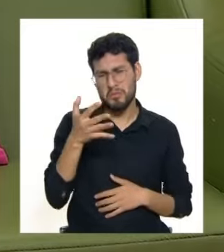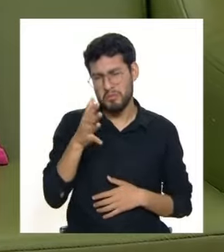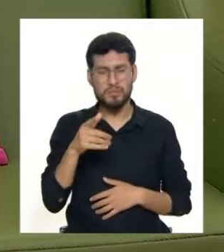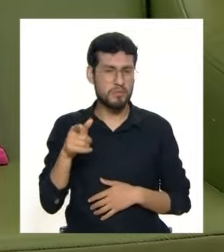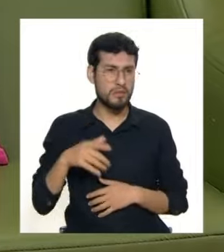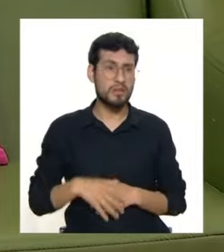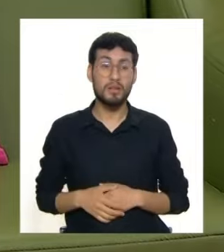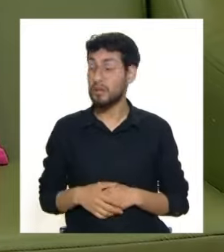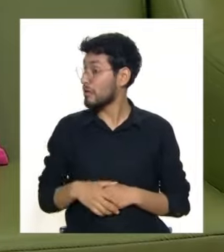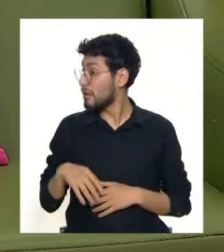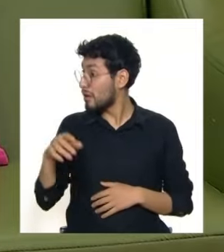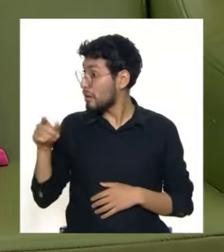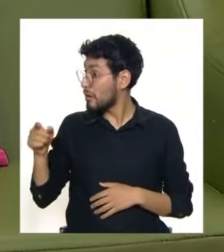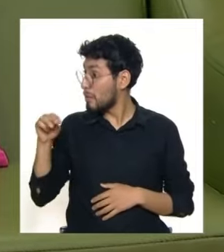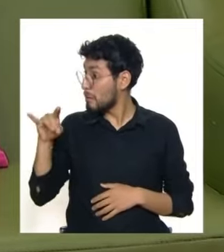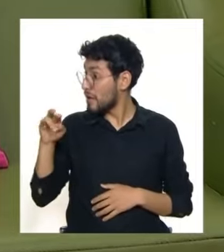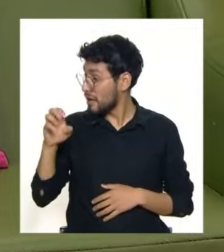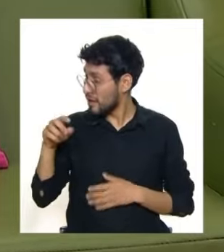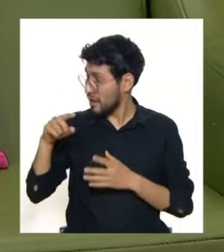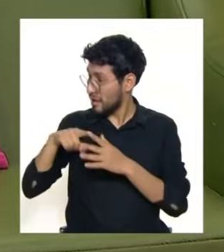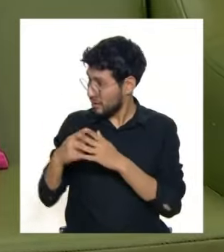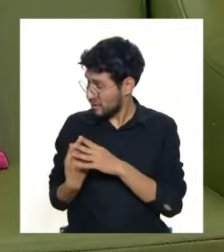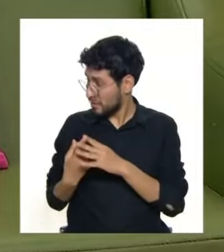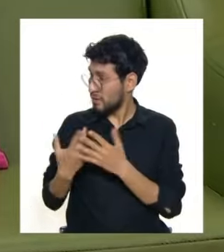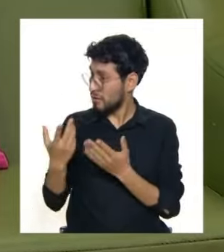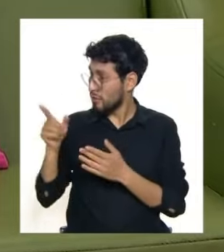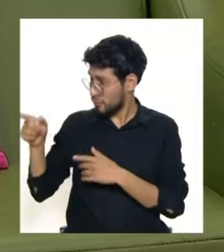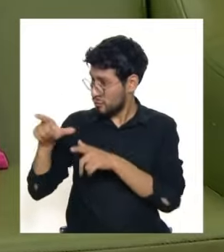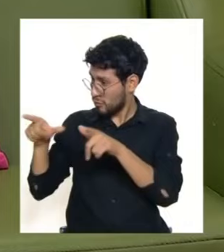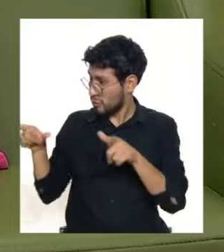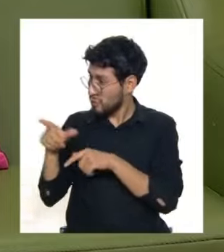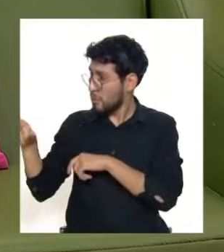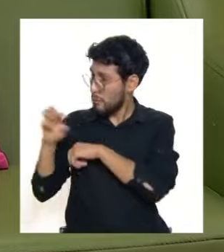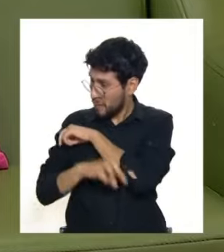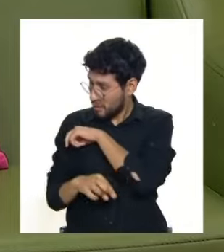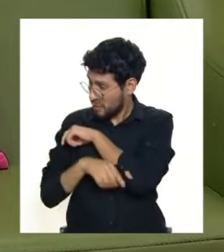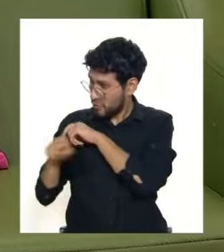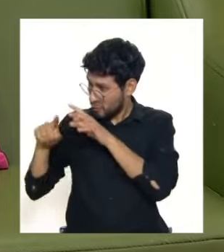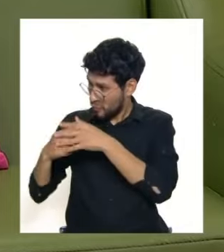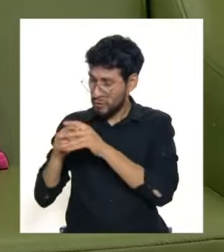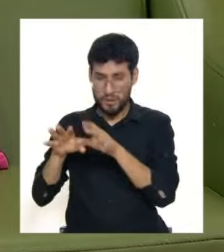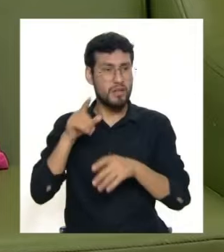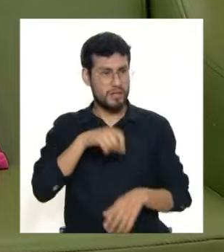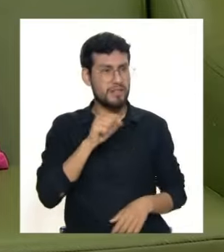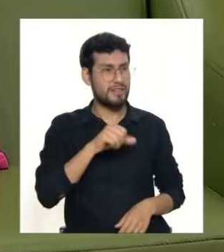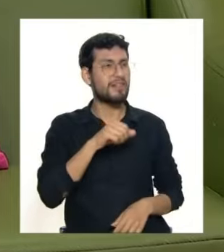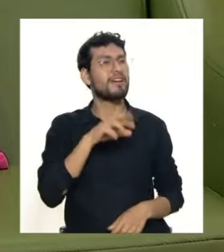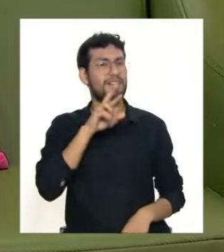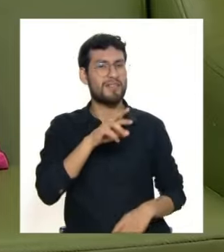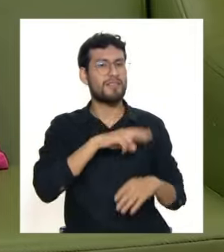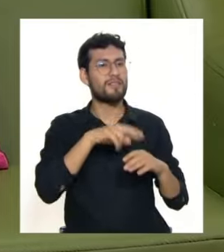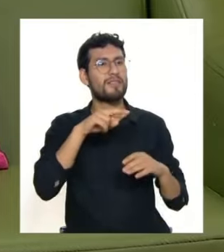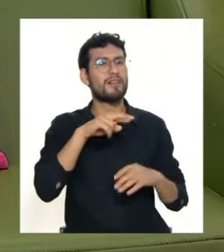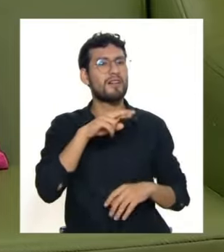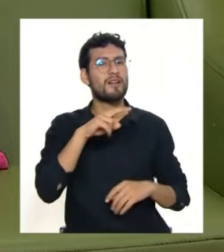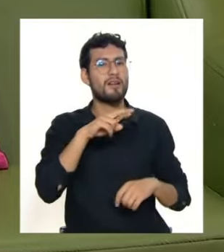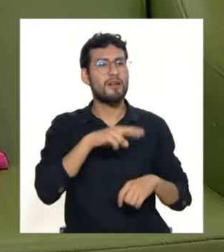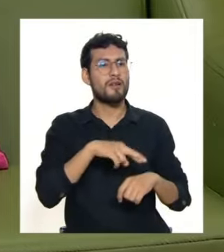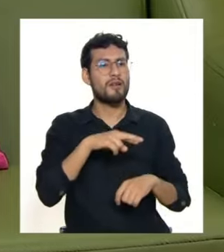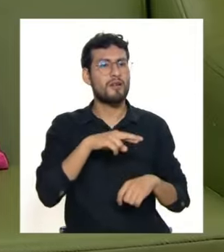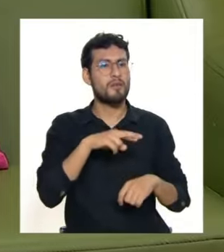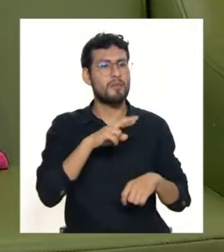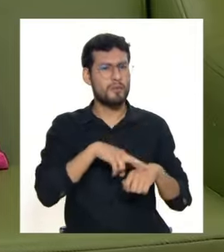menos. El merengue nace en tu tierra, ¿no es cierto? Ahí sí, es oriundo de ahí. En República Dominicana, exacto. Y ustedes lo difunden por todo